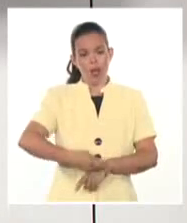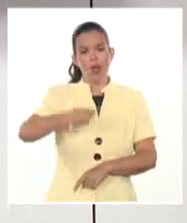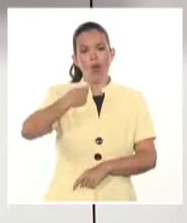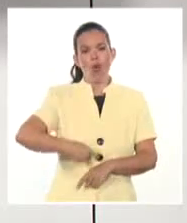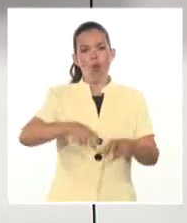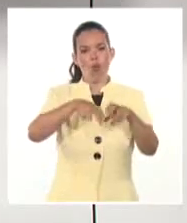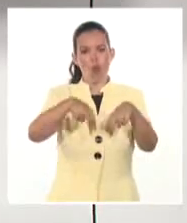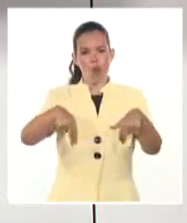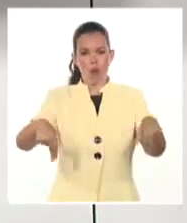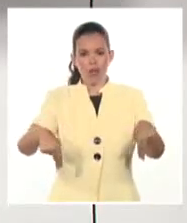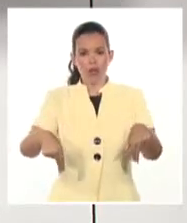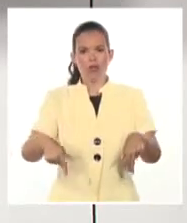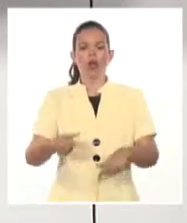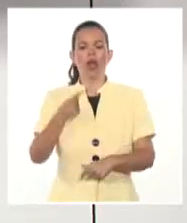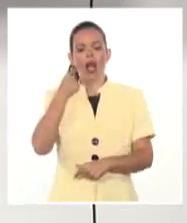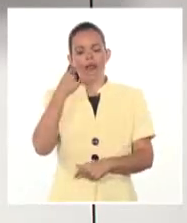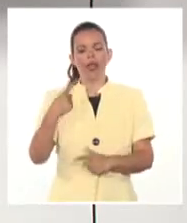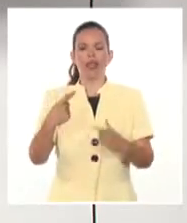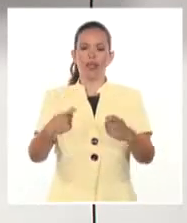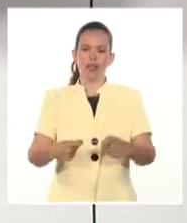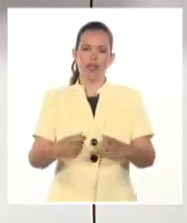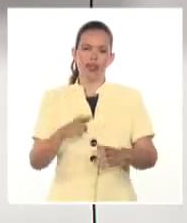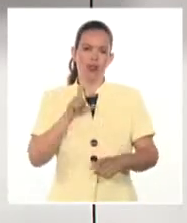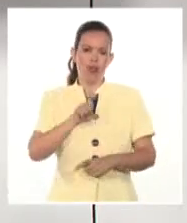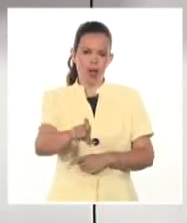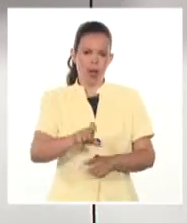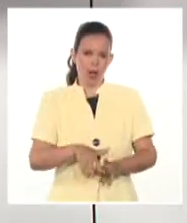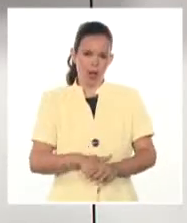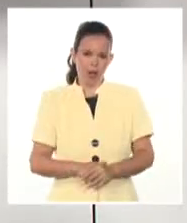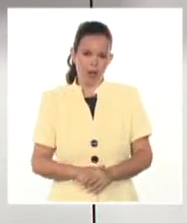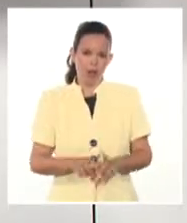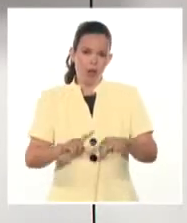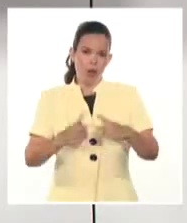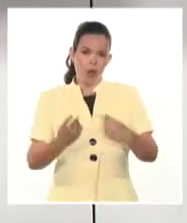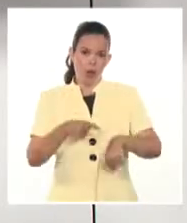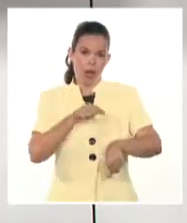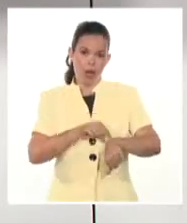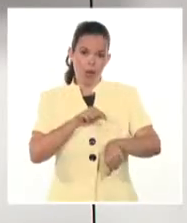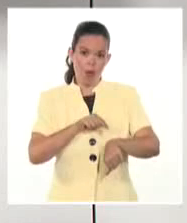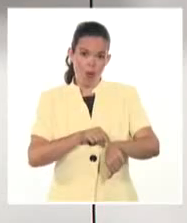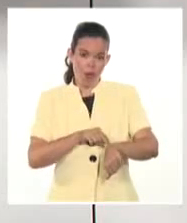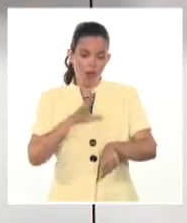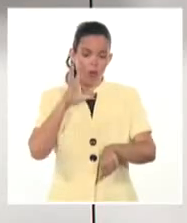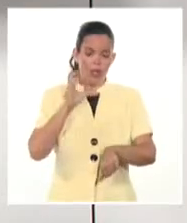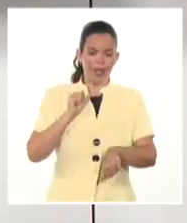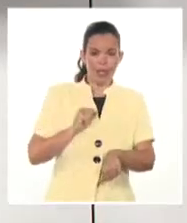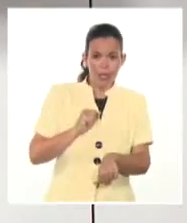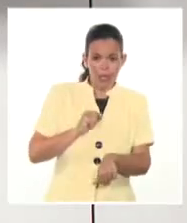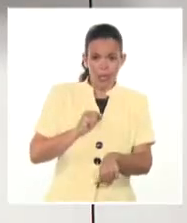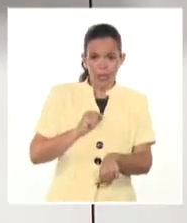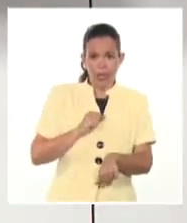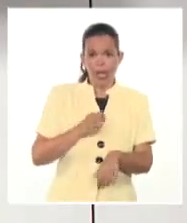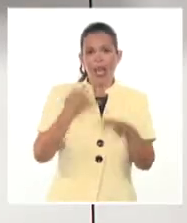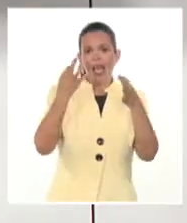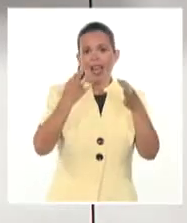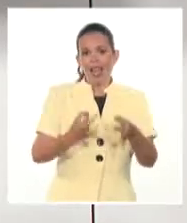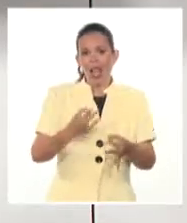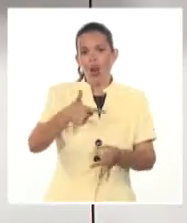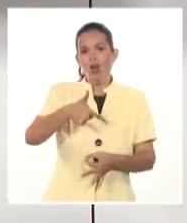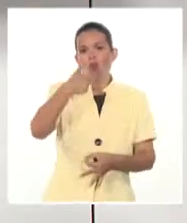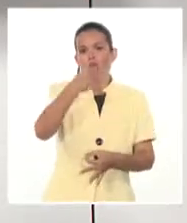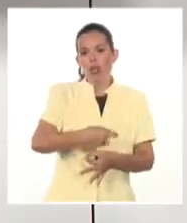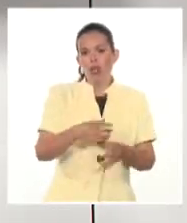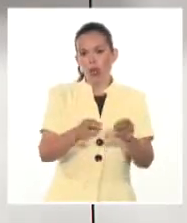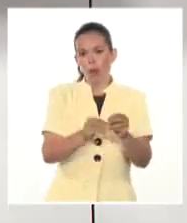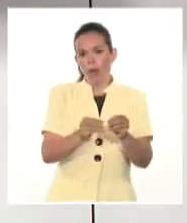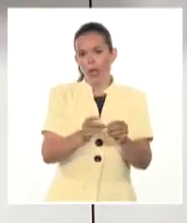poco probable que eche para atrás este asunto, teniendo en cuenta que a la hora de emitir si el juicio tenía lugar o no, desestimó la mayor